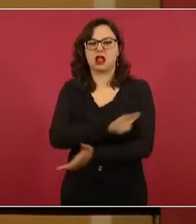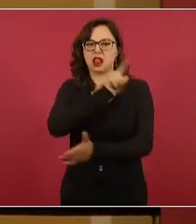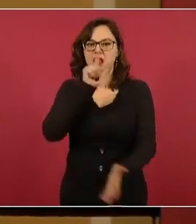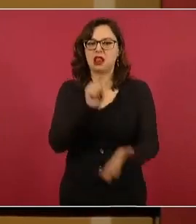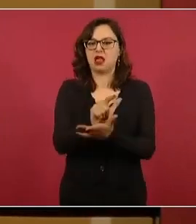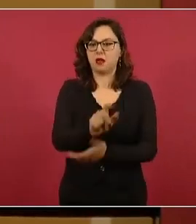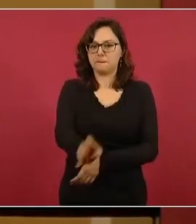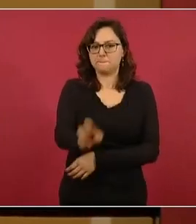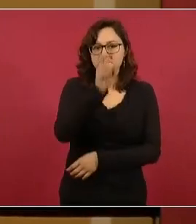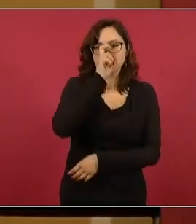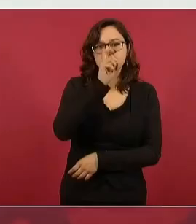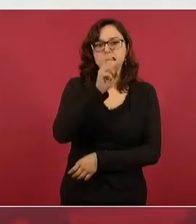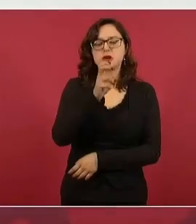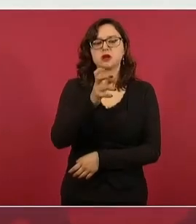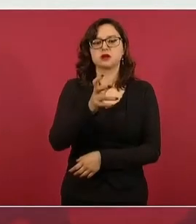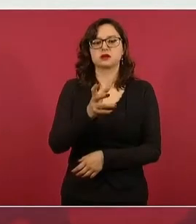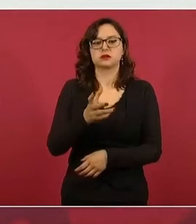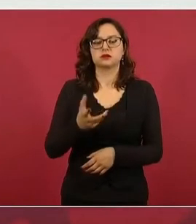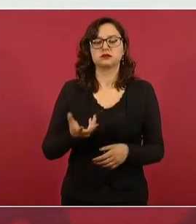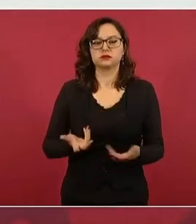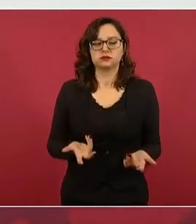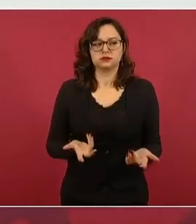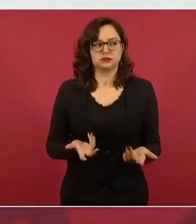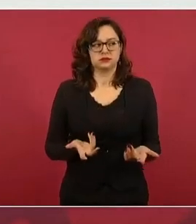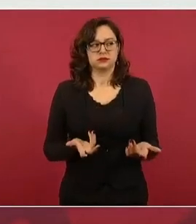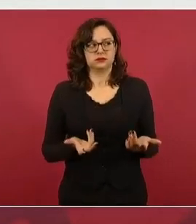más severas.